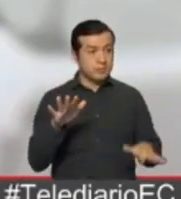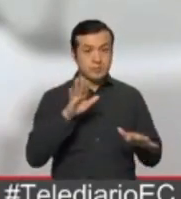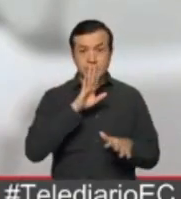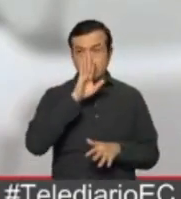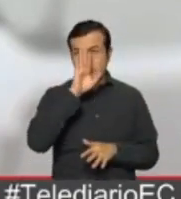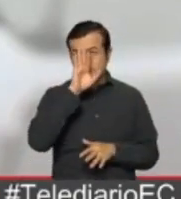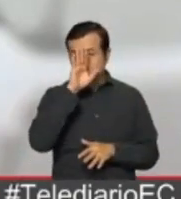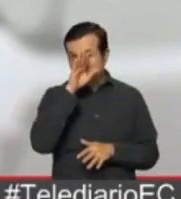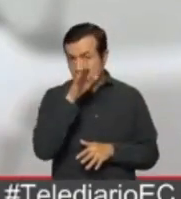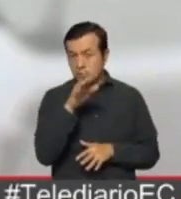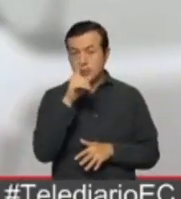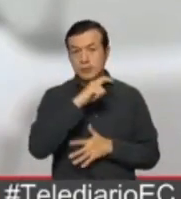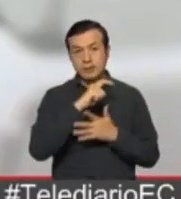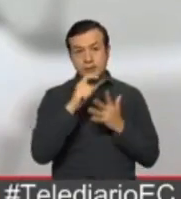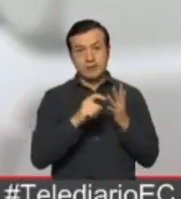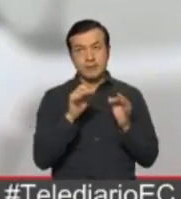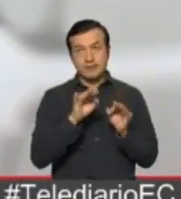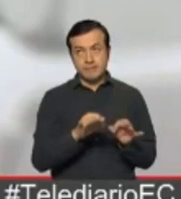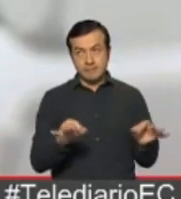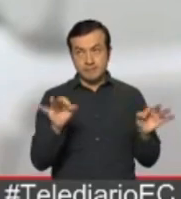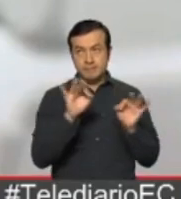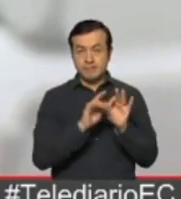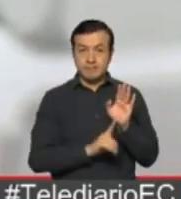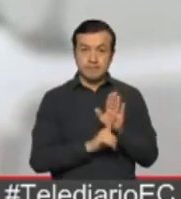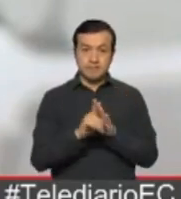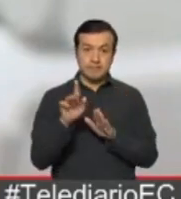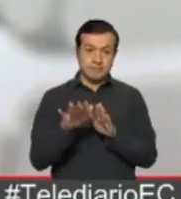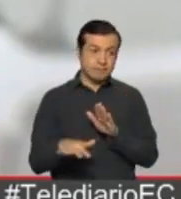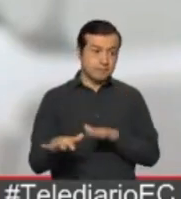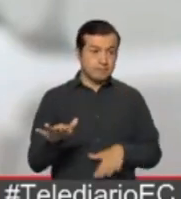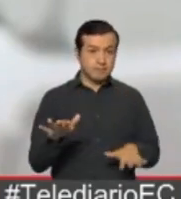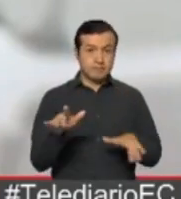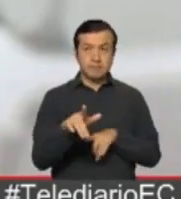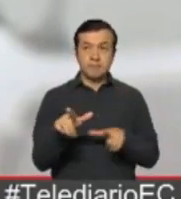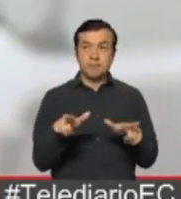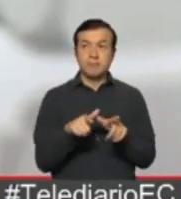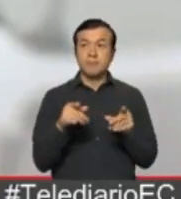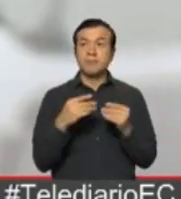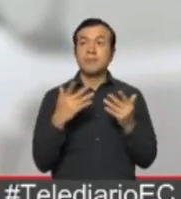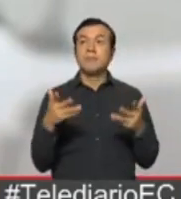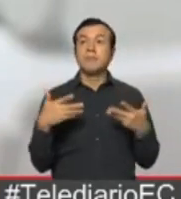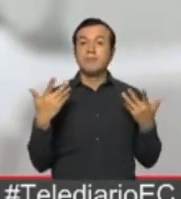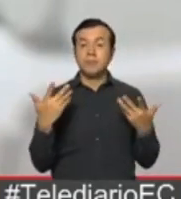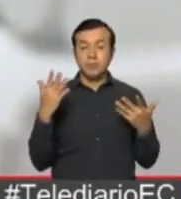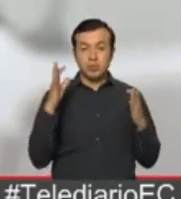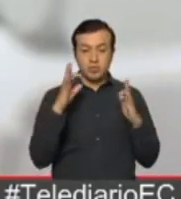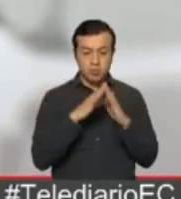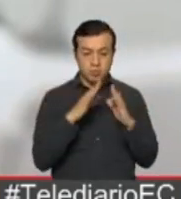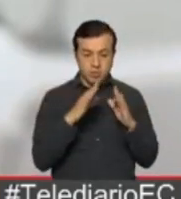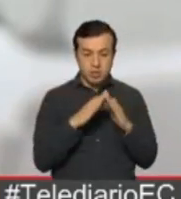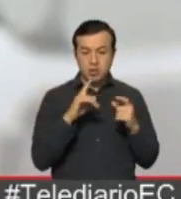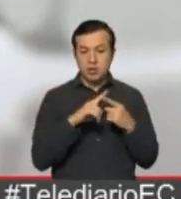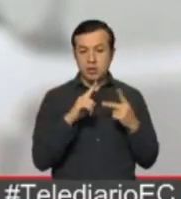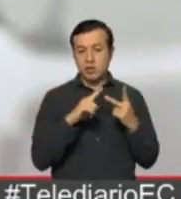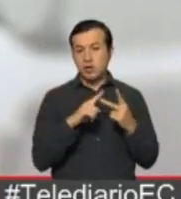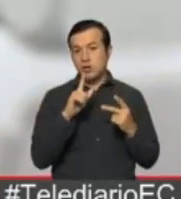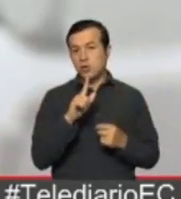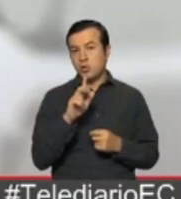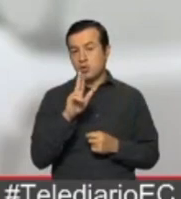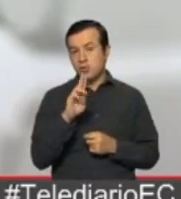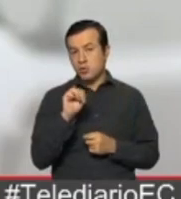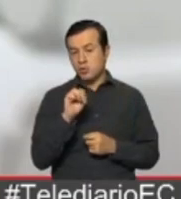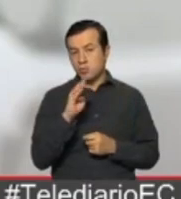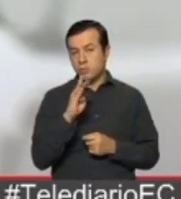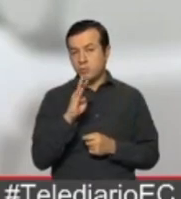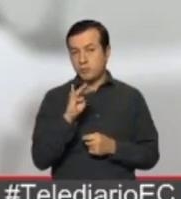hay una necesidad y hay unos desarrollos urbanísticos en la zona de tumbaco de lumbisí de cumbayá